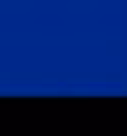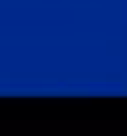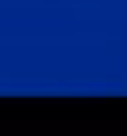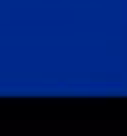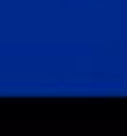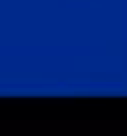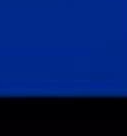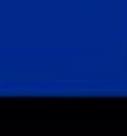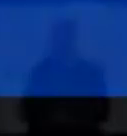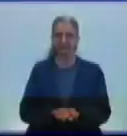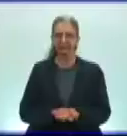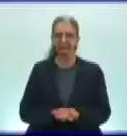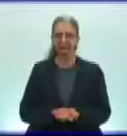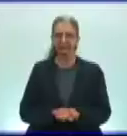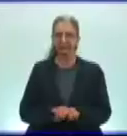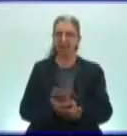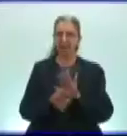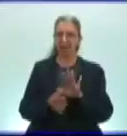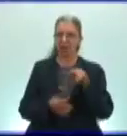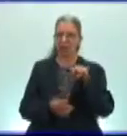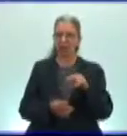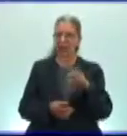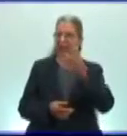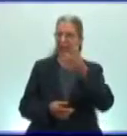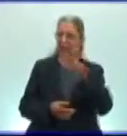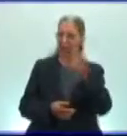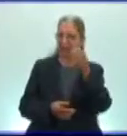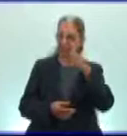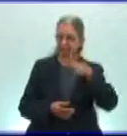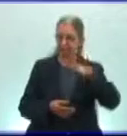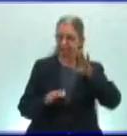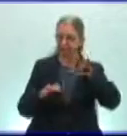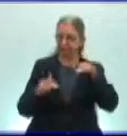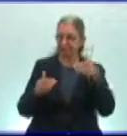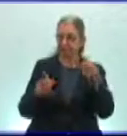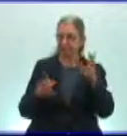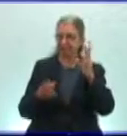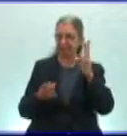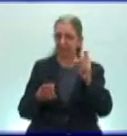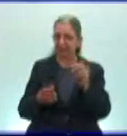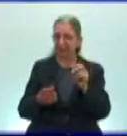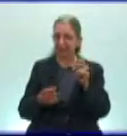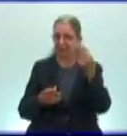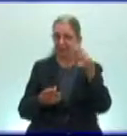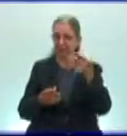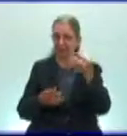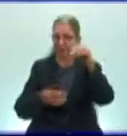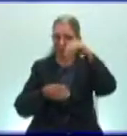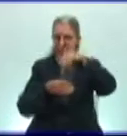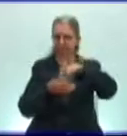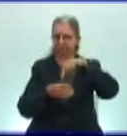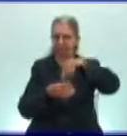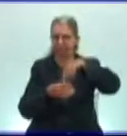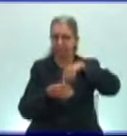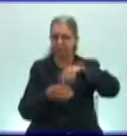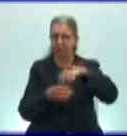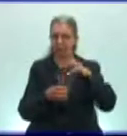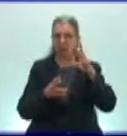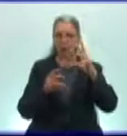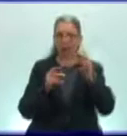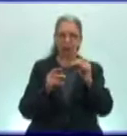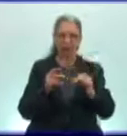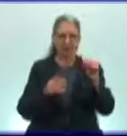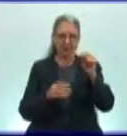Entonces, de la distribución A, ¿qué van a responder? Cantidad de protones en su núcleo, cuántos niveles de energía tiene este